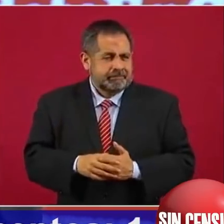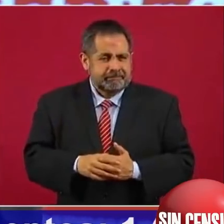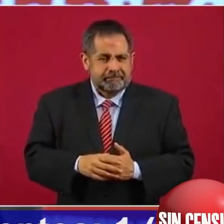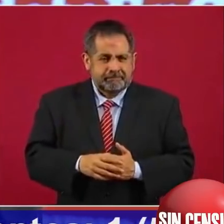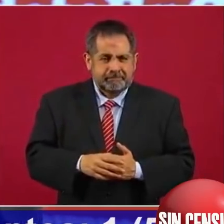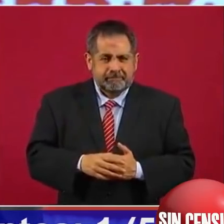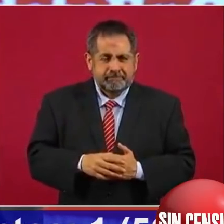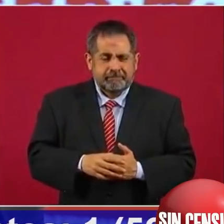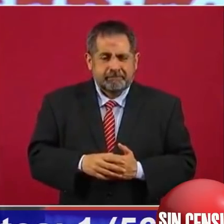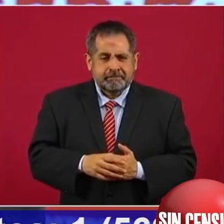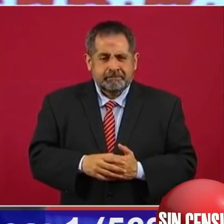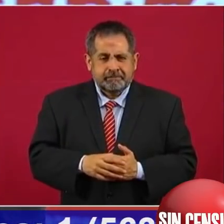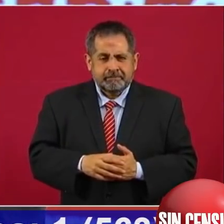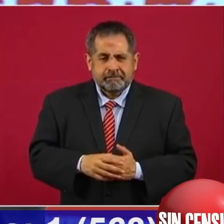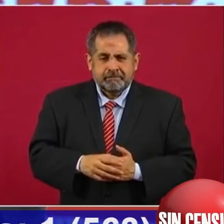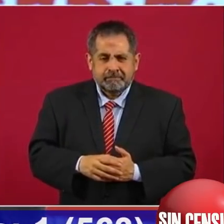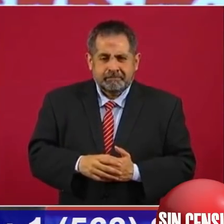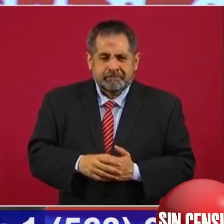de